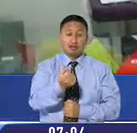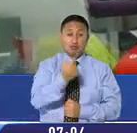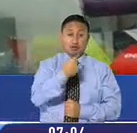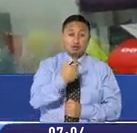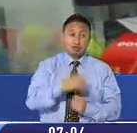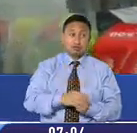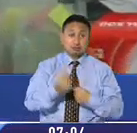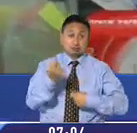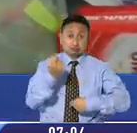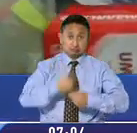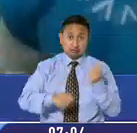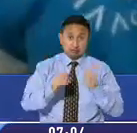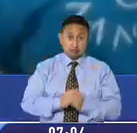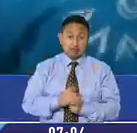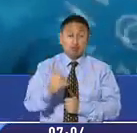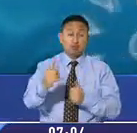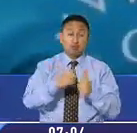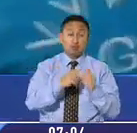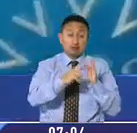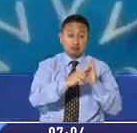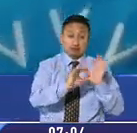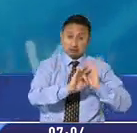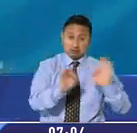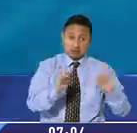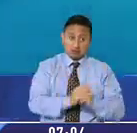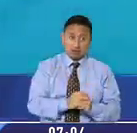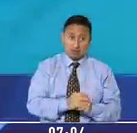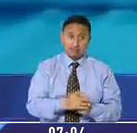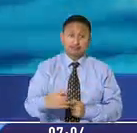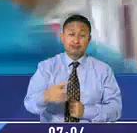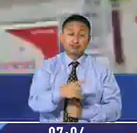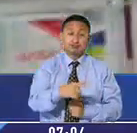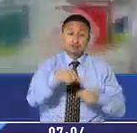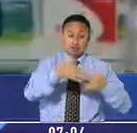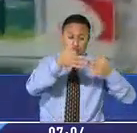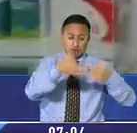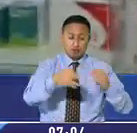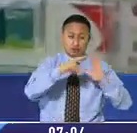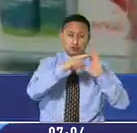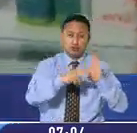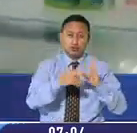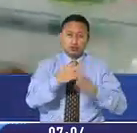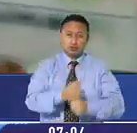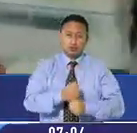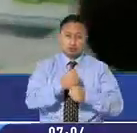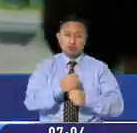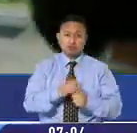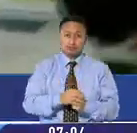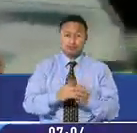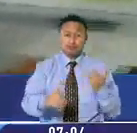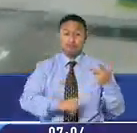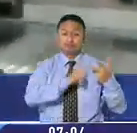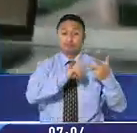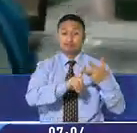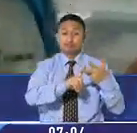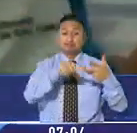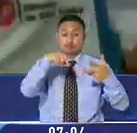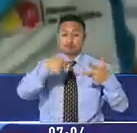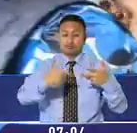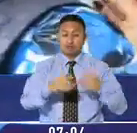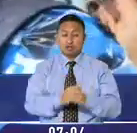sean vendidos sin receta médica, que en estos puntos se cumplan con las normas de bioseguridad y aparte cuenten con